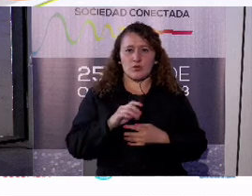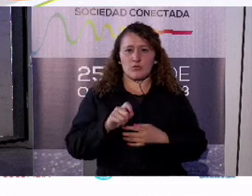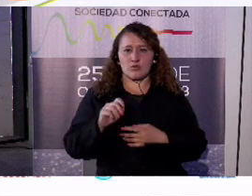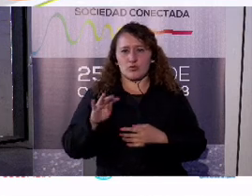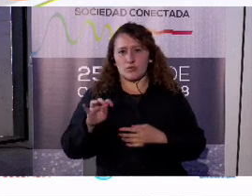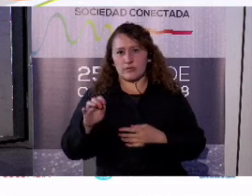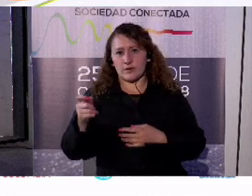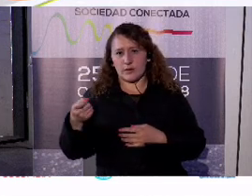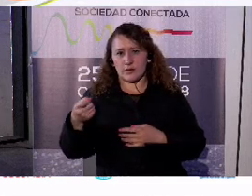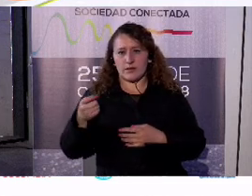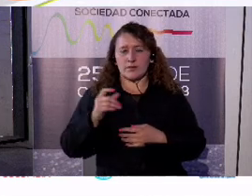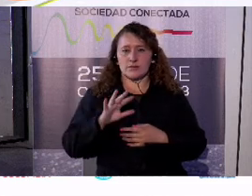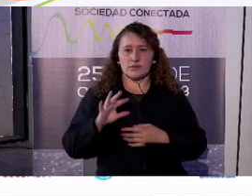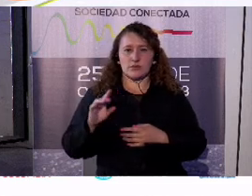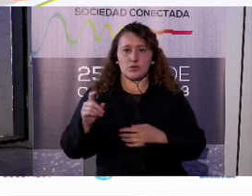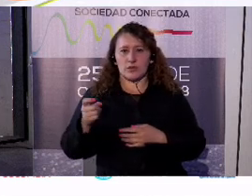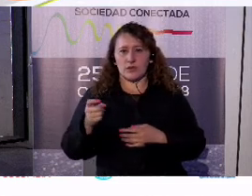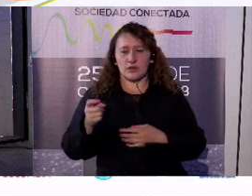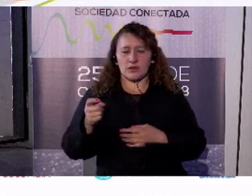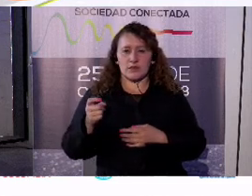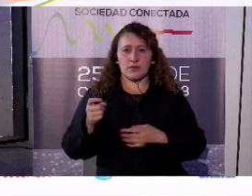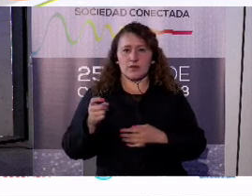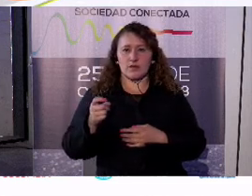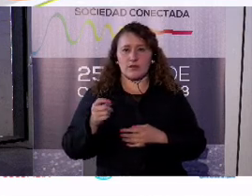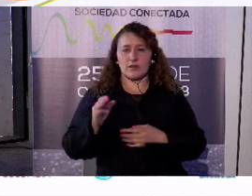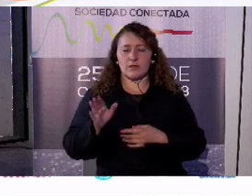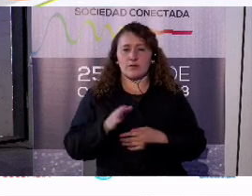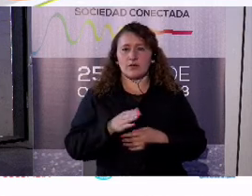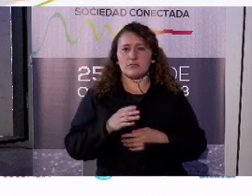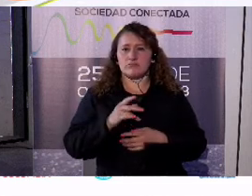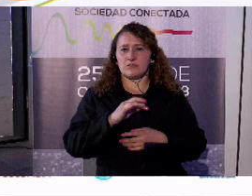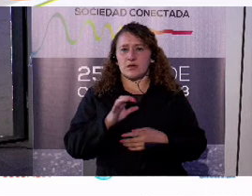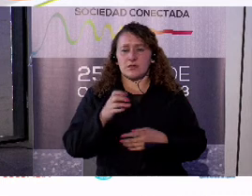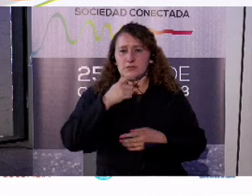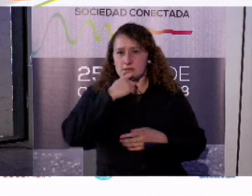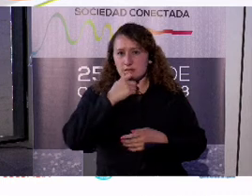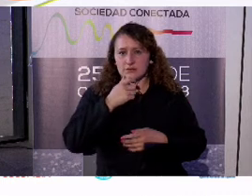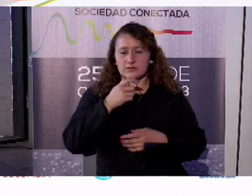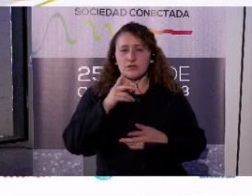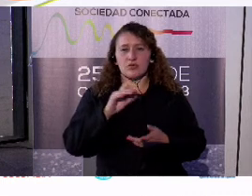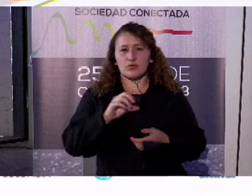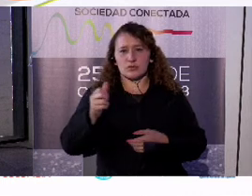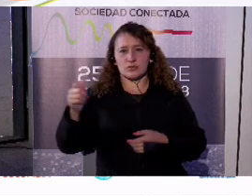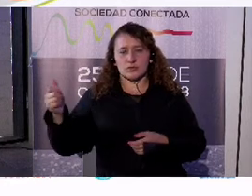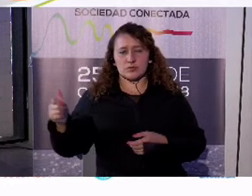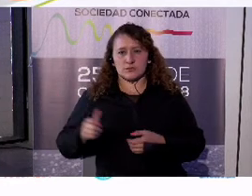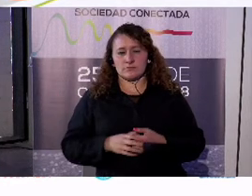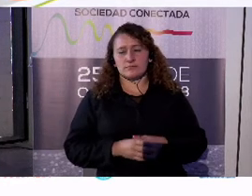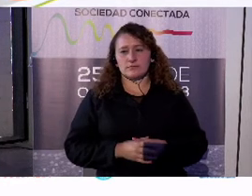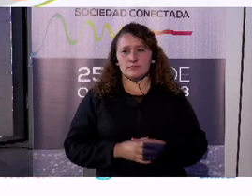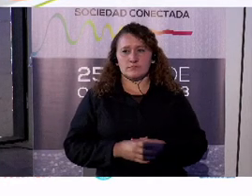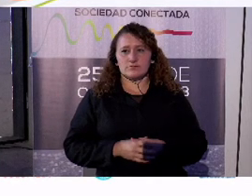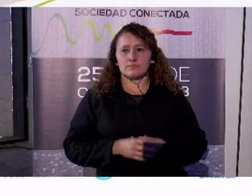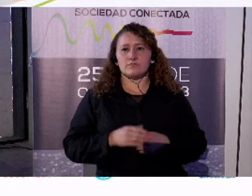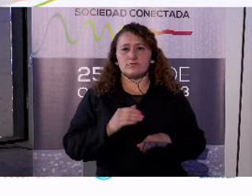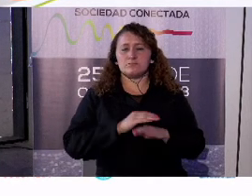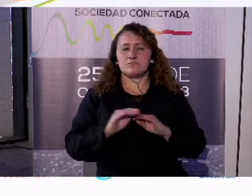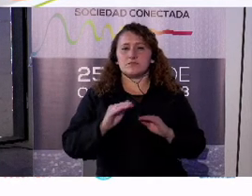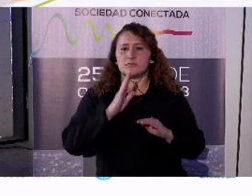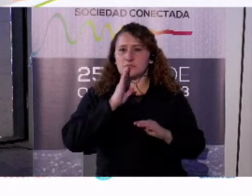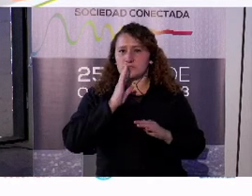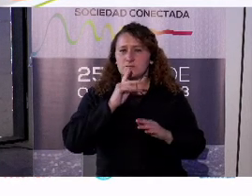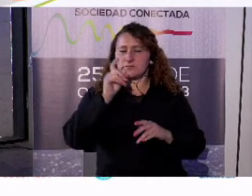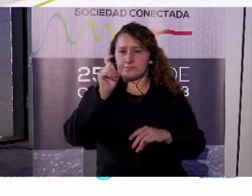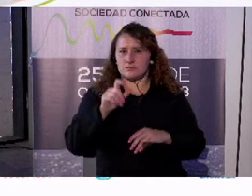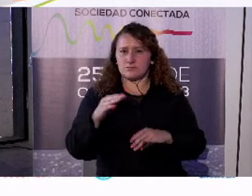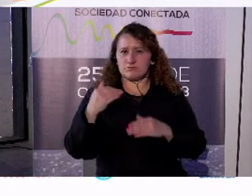4.9g 5g Edge computing y entre otras invitamos como moderador